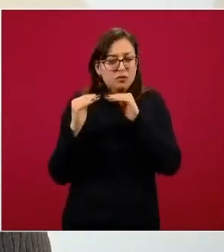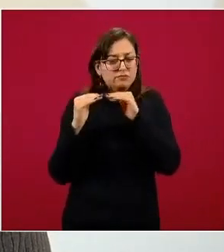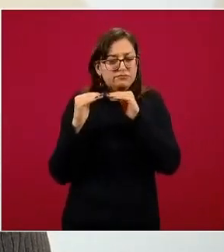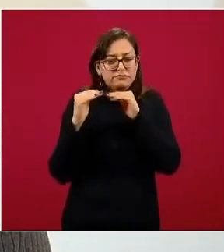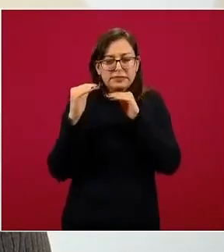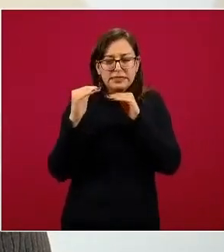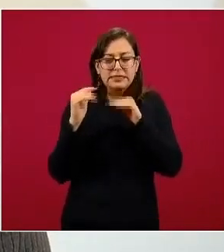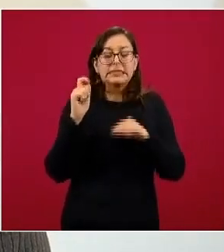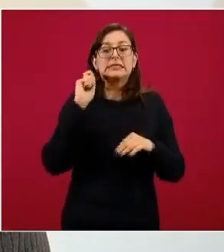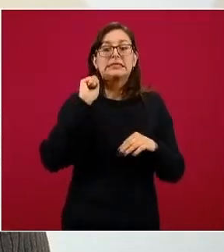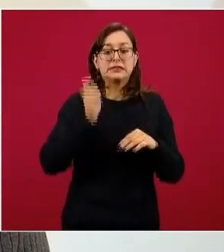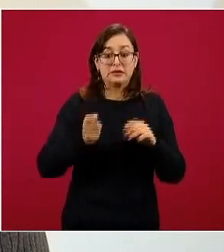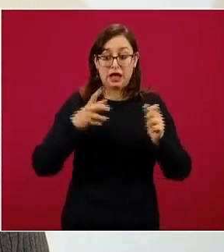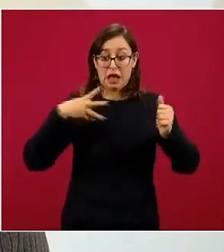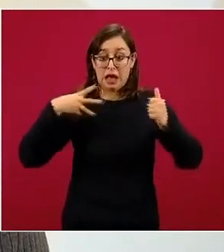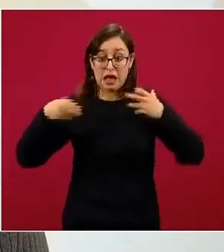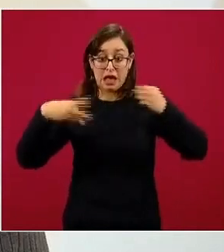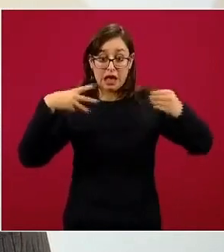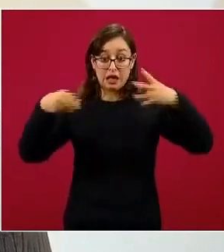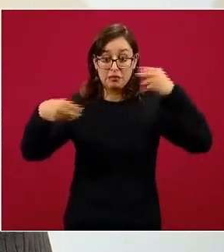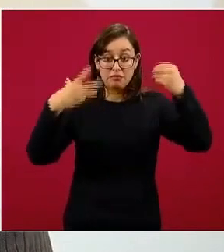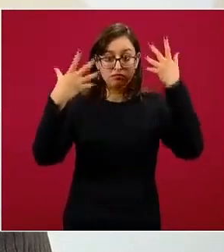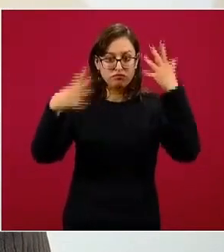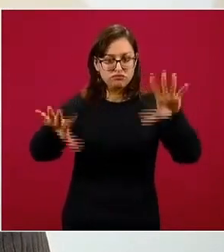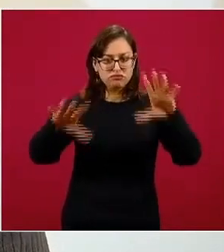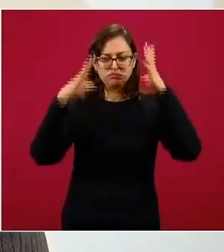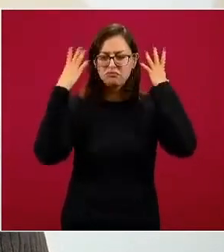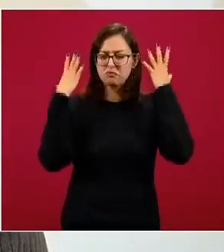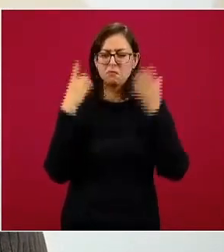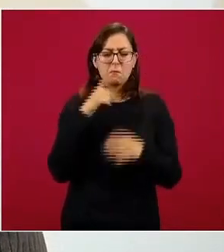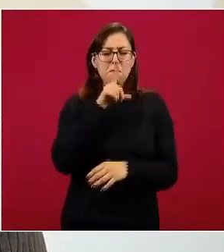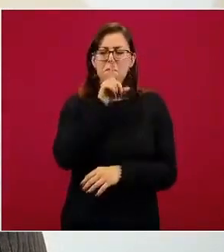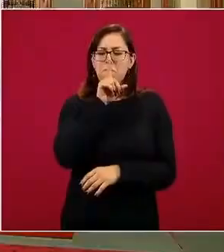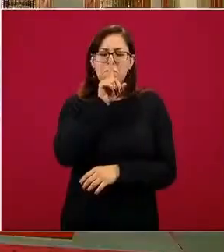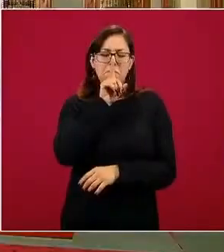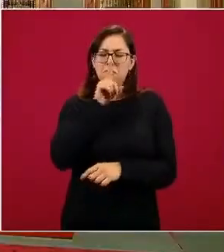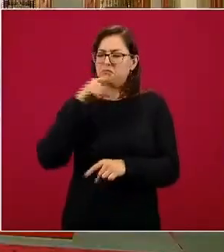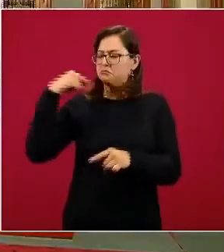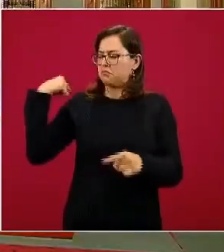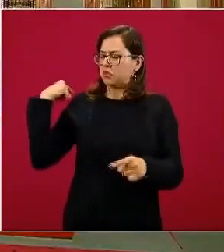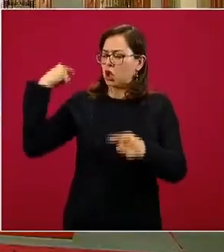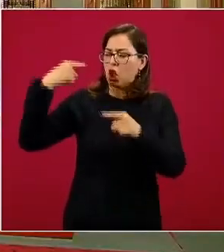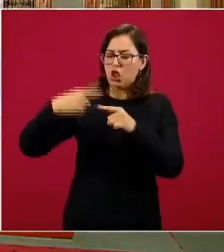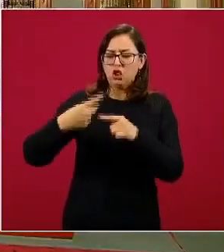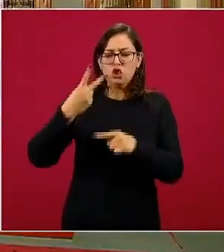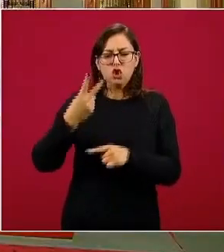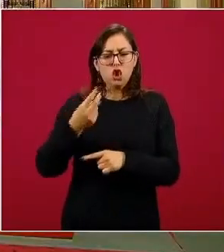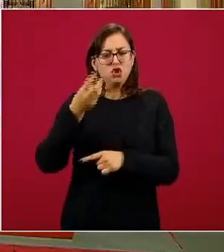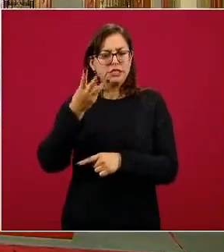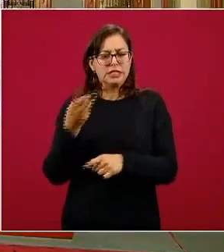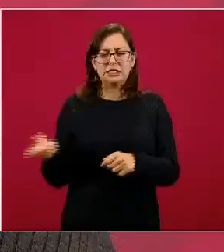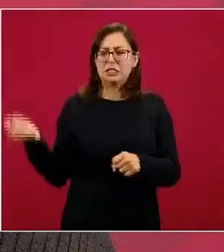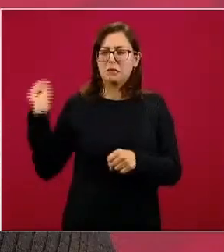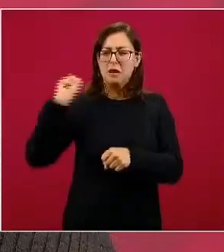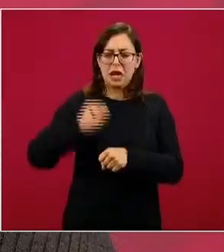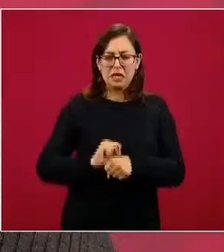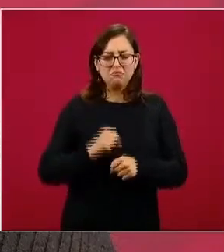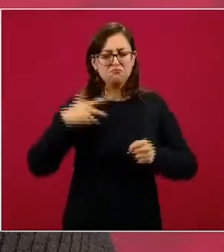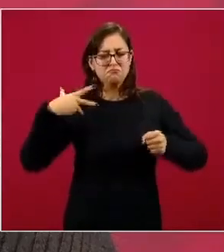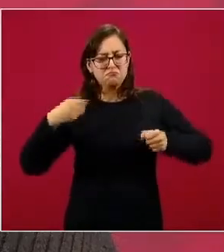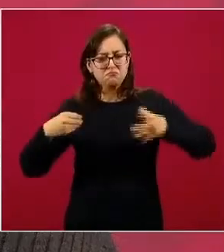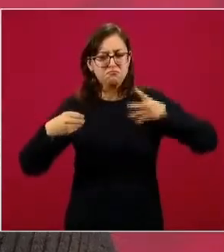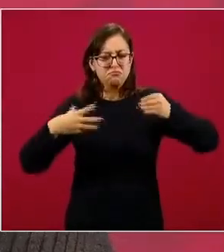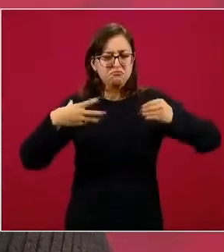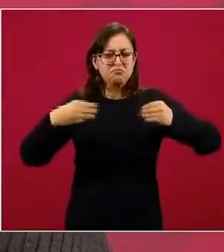de cambio y el ángulo que hemos tenido de crecimiento en las últimas 2-3 semanas todavía no